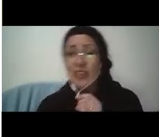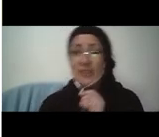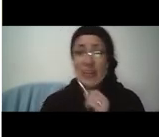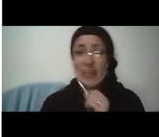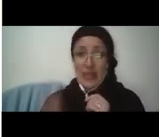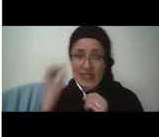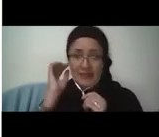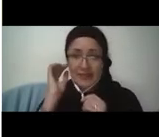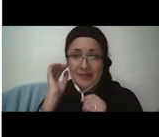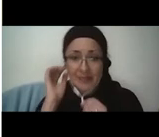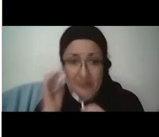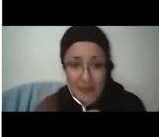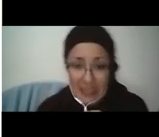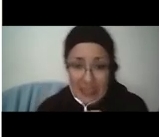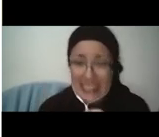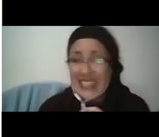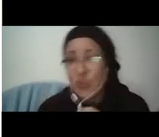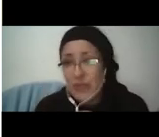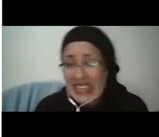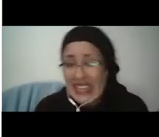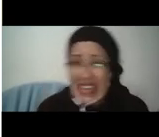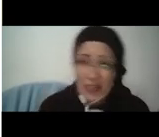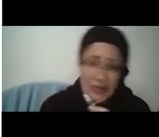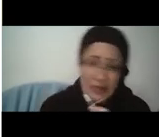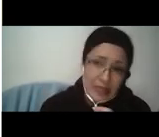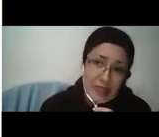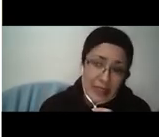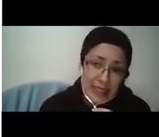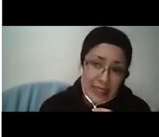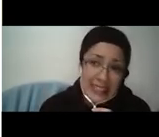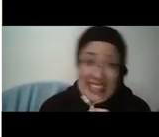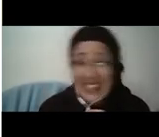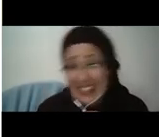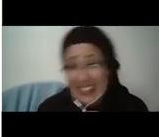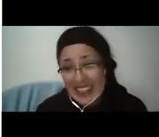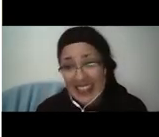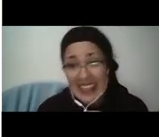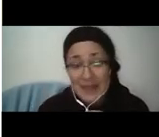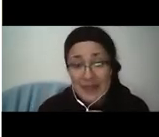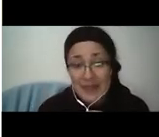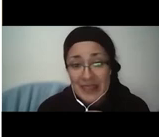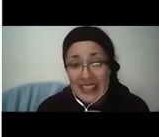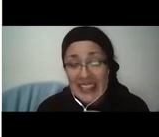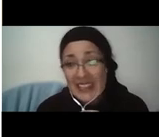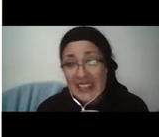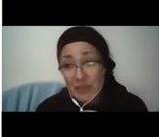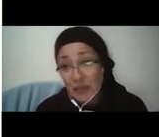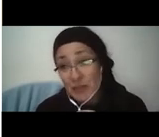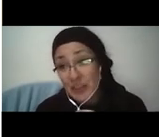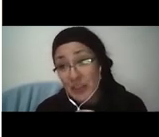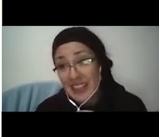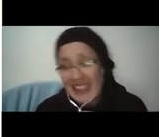6.265 megawatts. Ha casi duplicado la cantidad de energía que genera, y